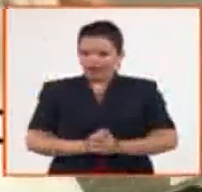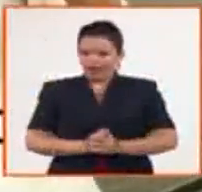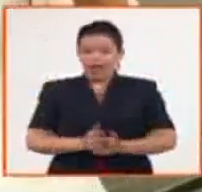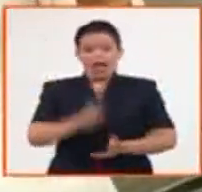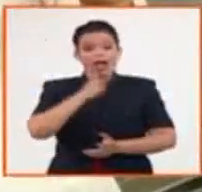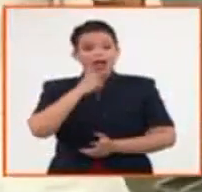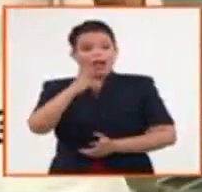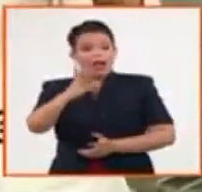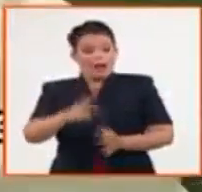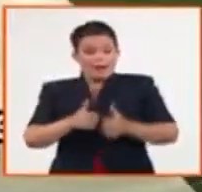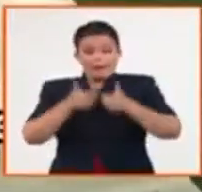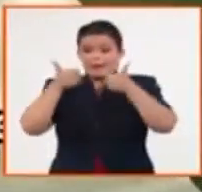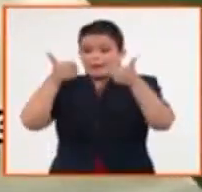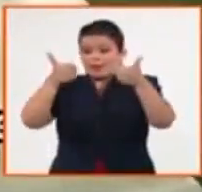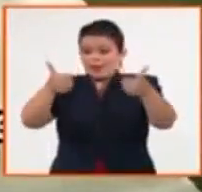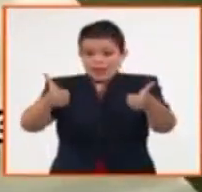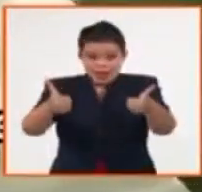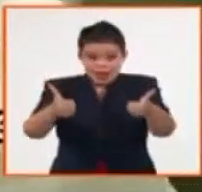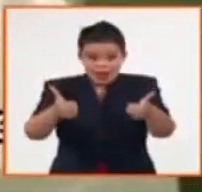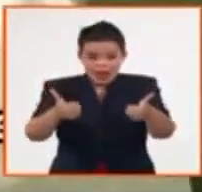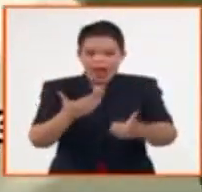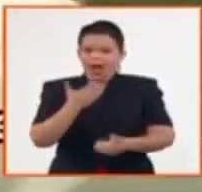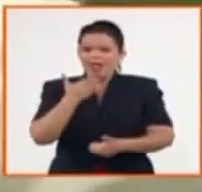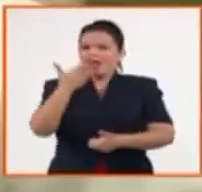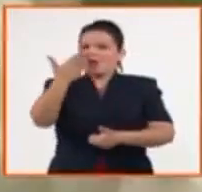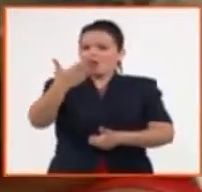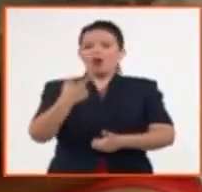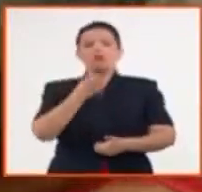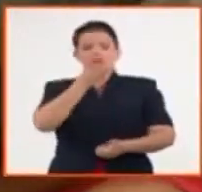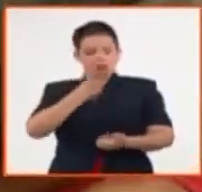tan bien que así se pincha cualquiera.